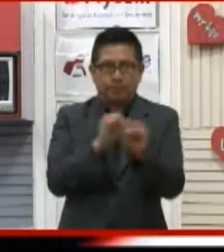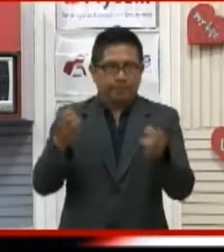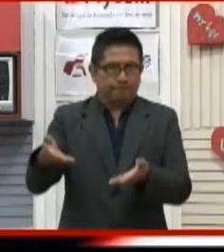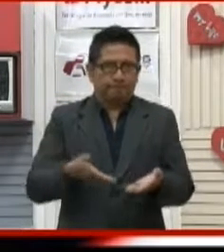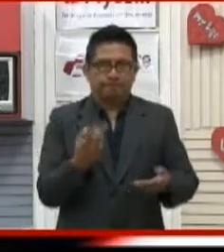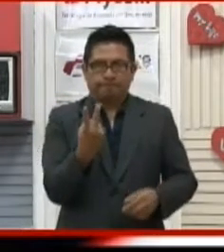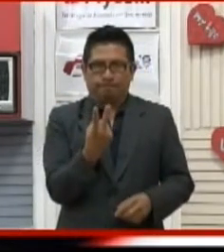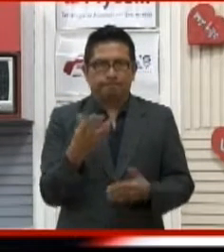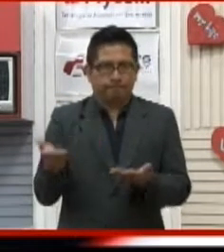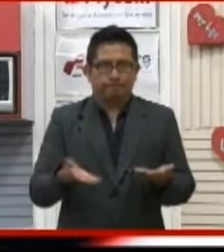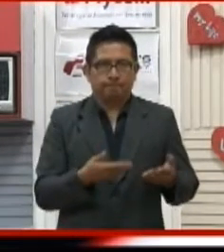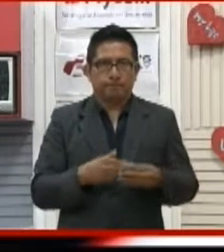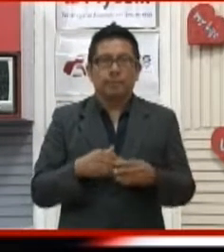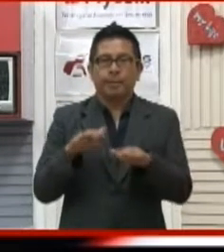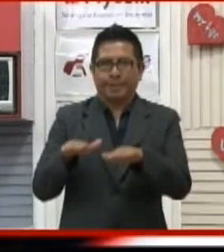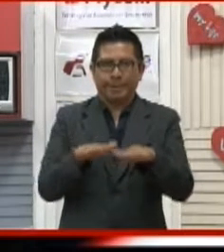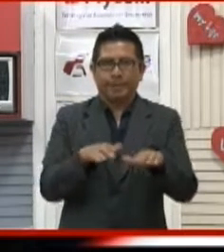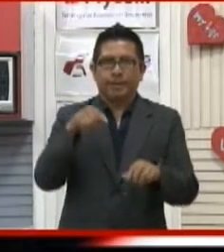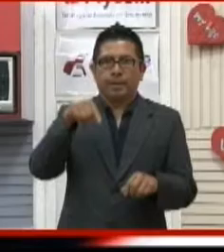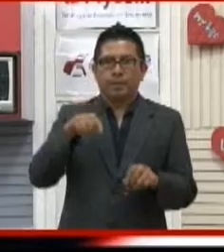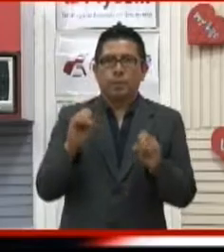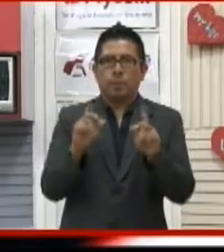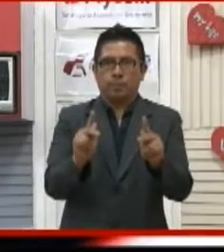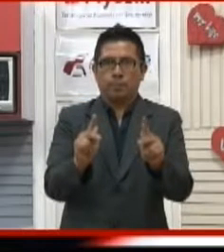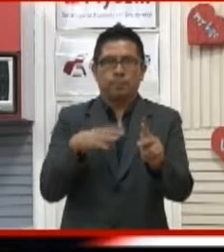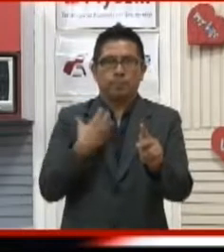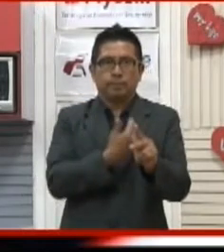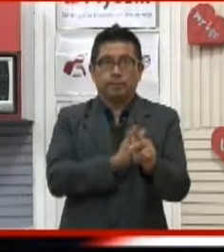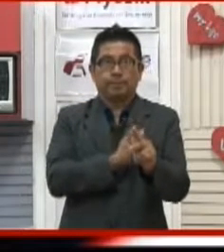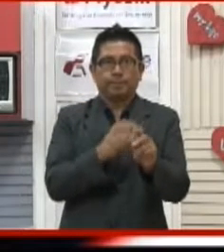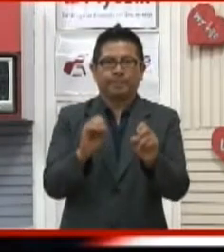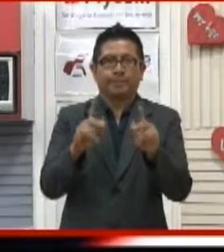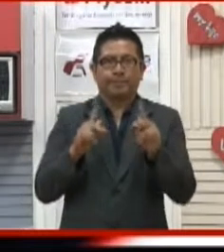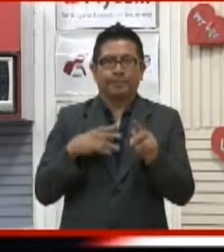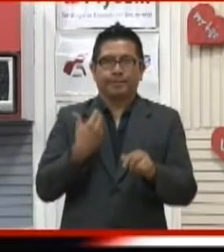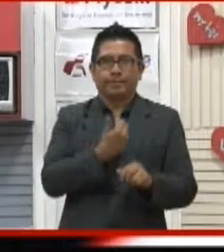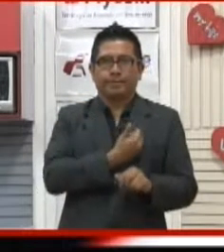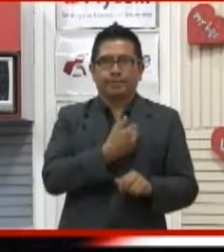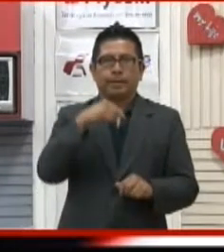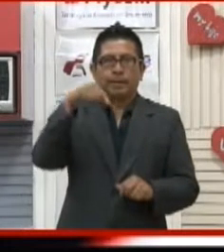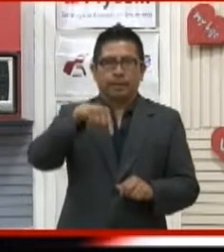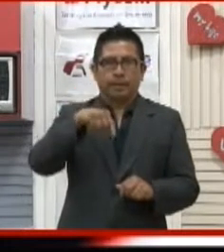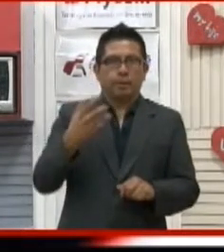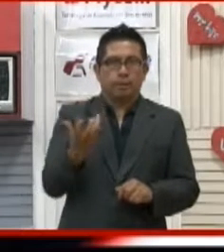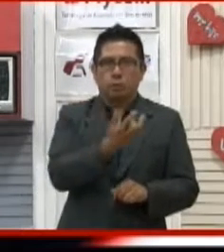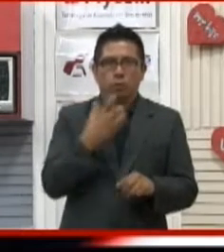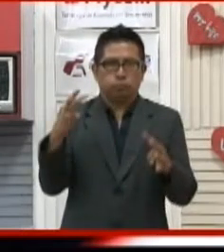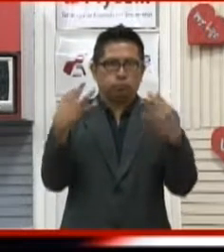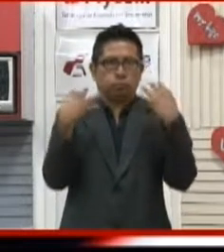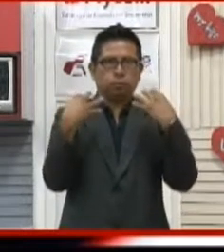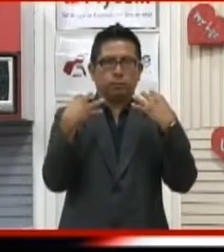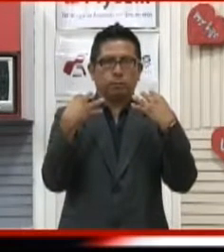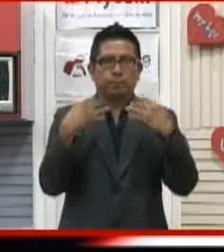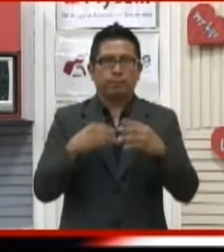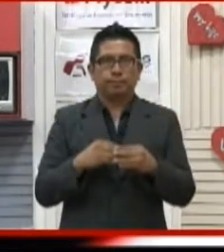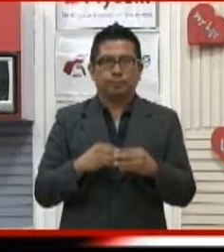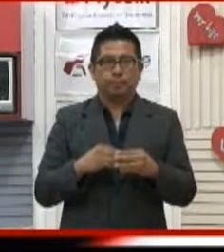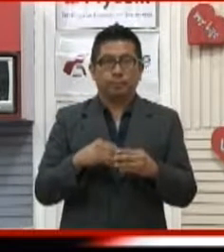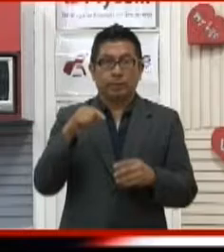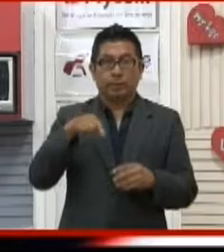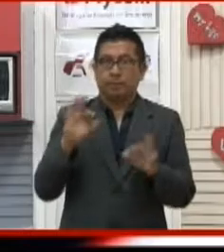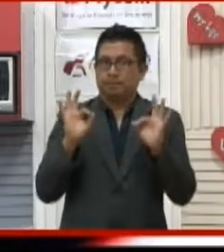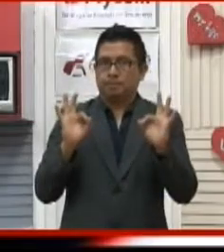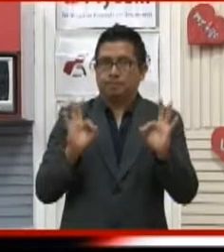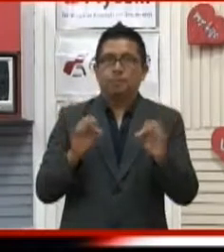bienvenidas. Sí, bueno, muchísimas gracias por este espacio que nos están permitiendo ante la teleaudiencia de este prestigioso